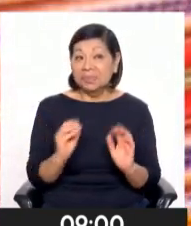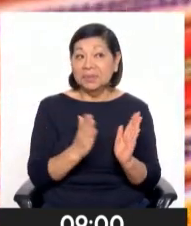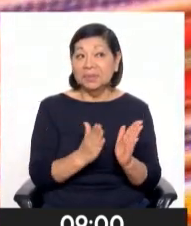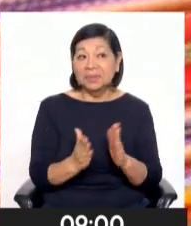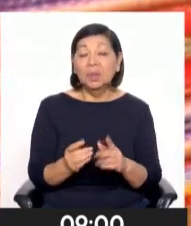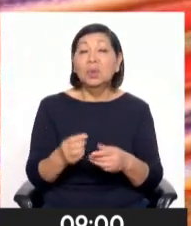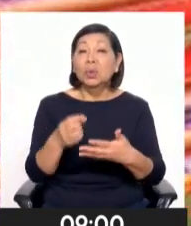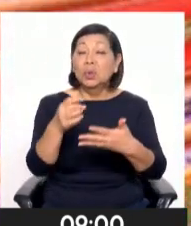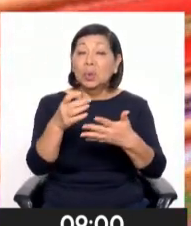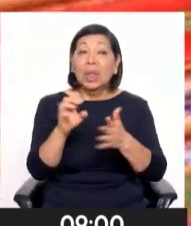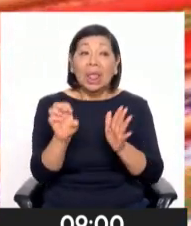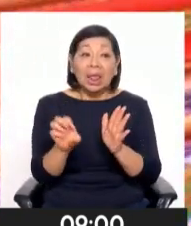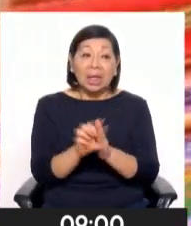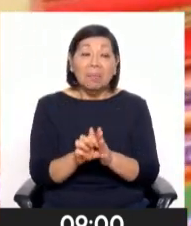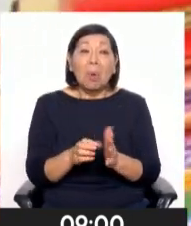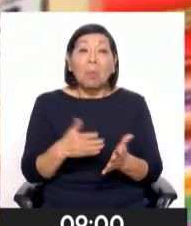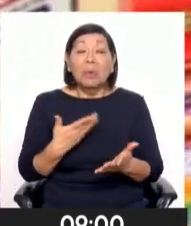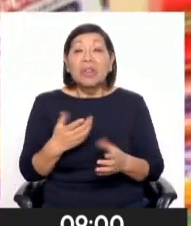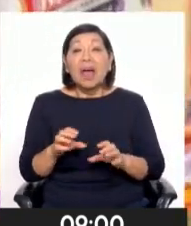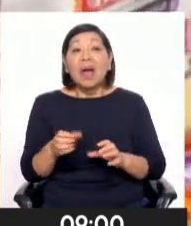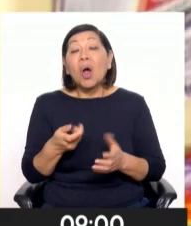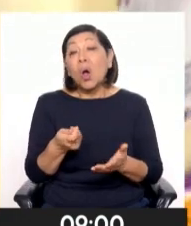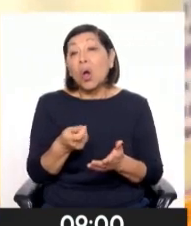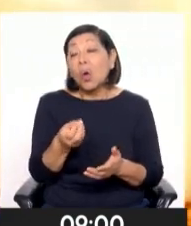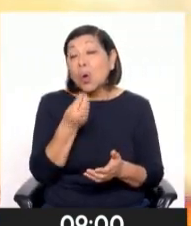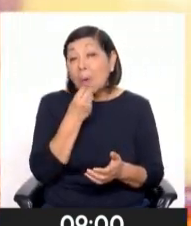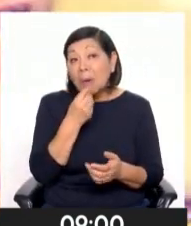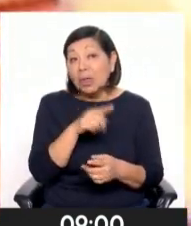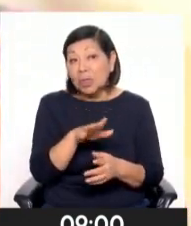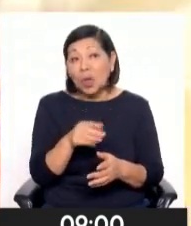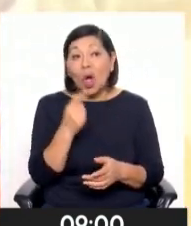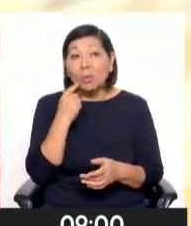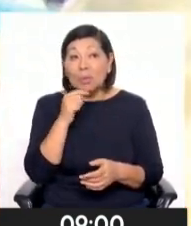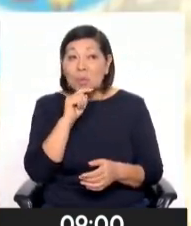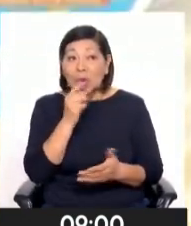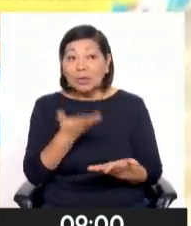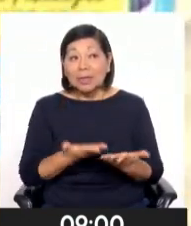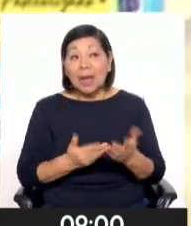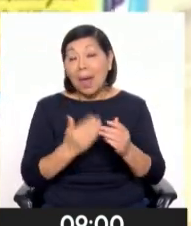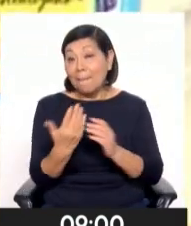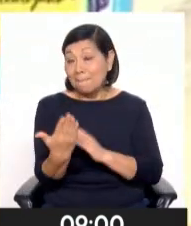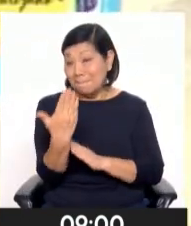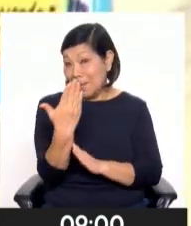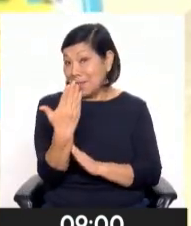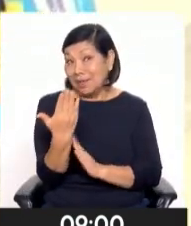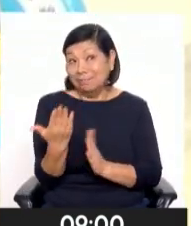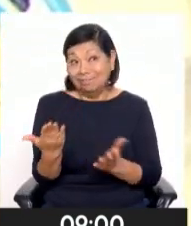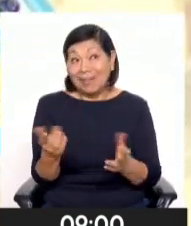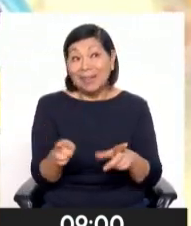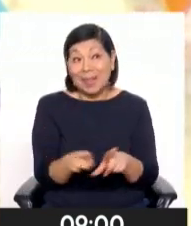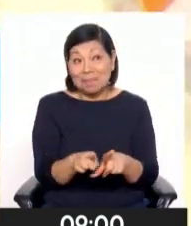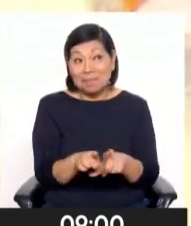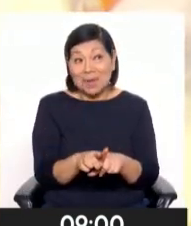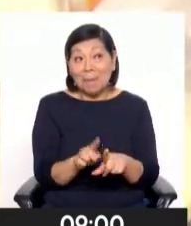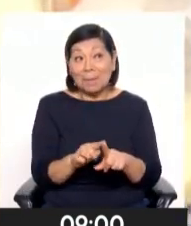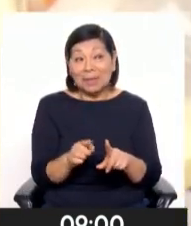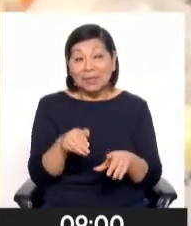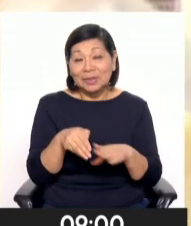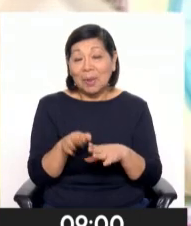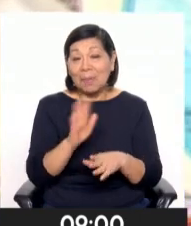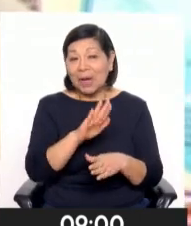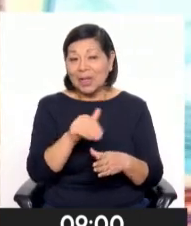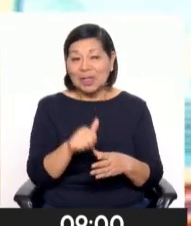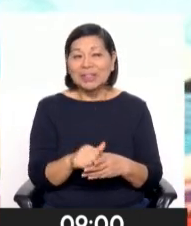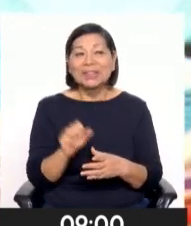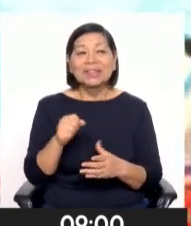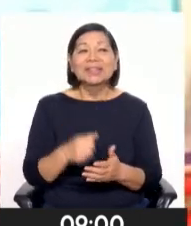unos cuantos ejemplos de lo que podríamos consumir todos los peruanas y peruanos en la mañana y no se imaginamos también que van a ser precios accesibles para todos